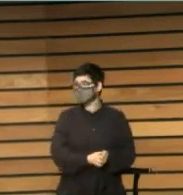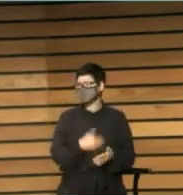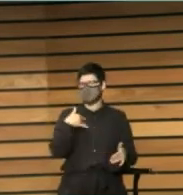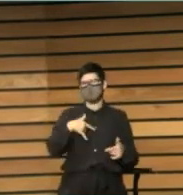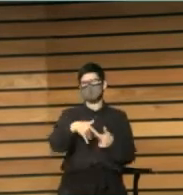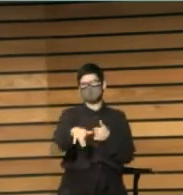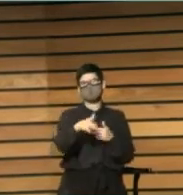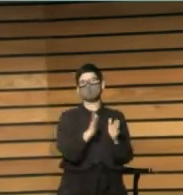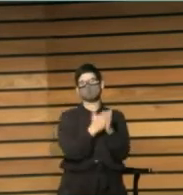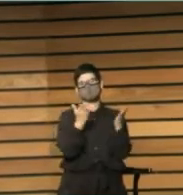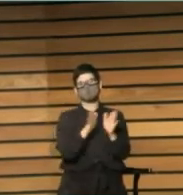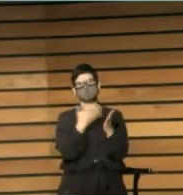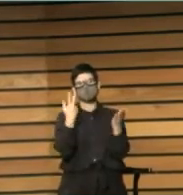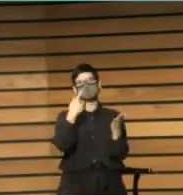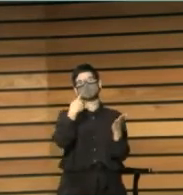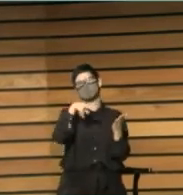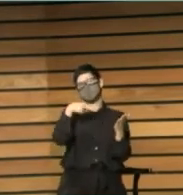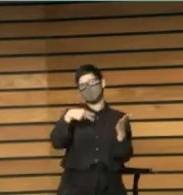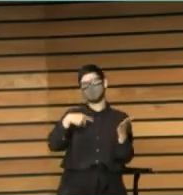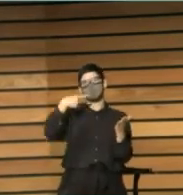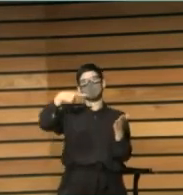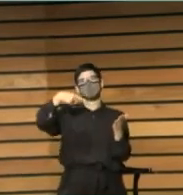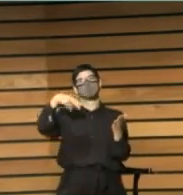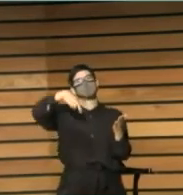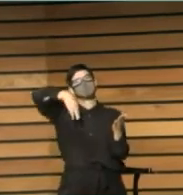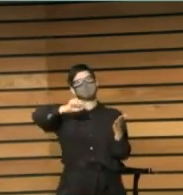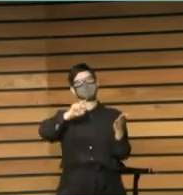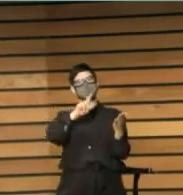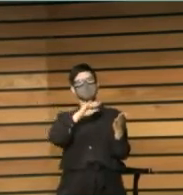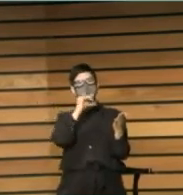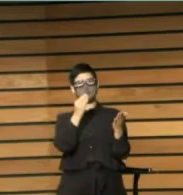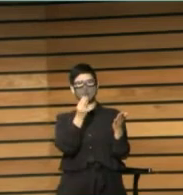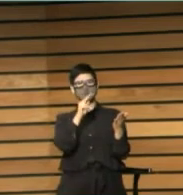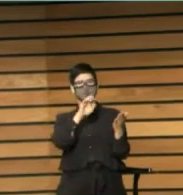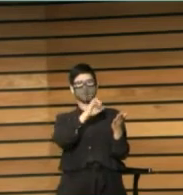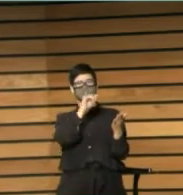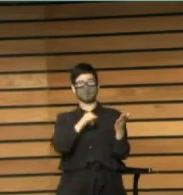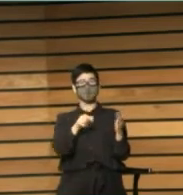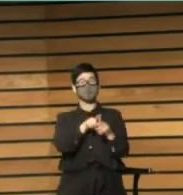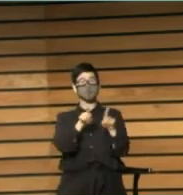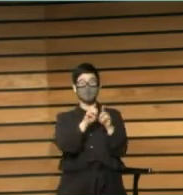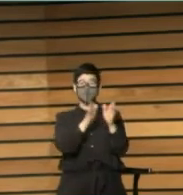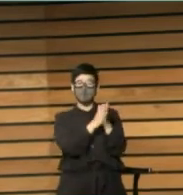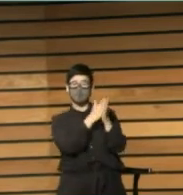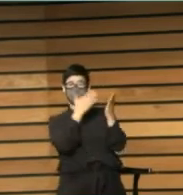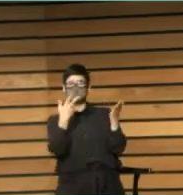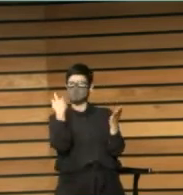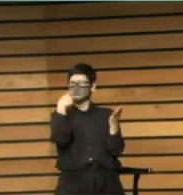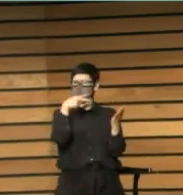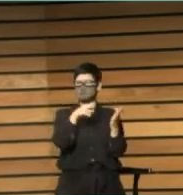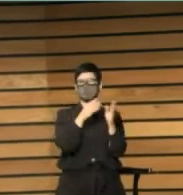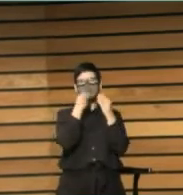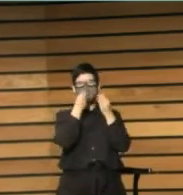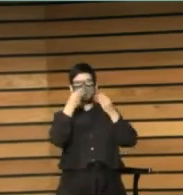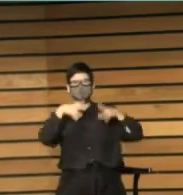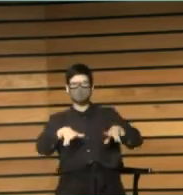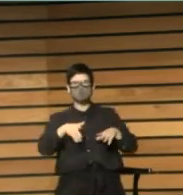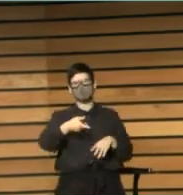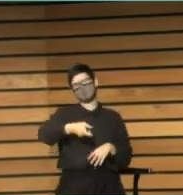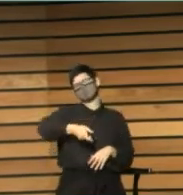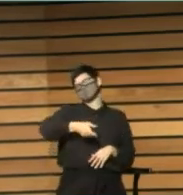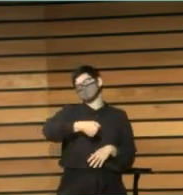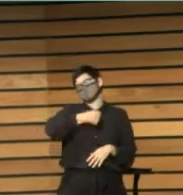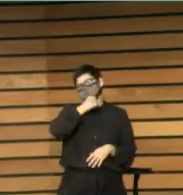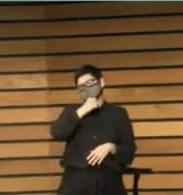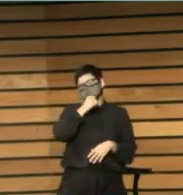García Márquez. En un libro de García Márquez, la historia de un viejo militar pobre que esperaba la paga que nunca